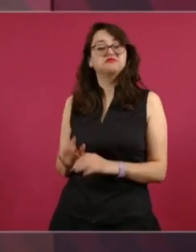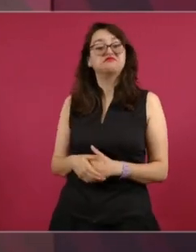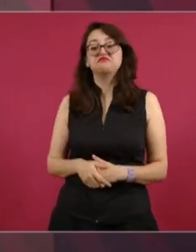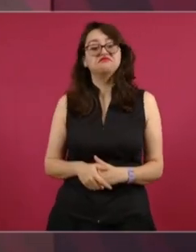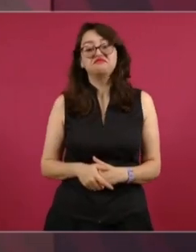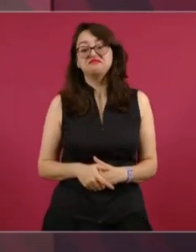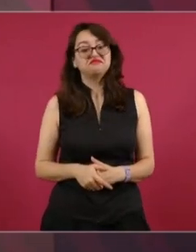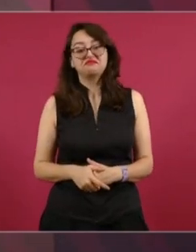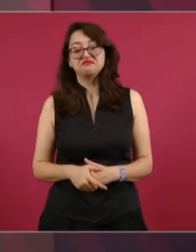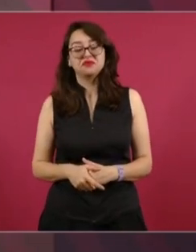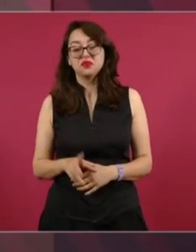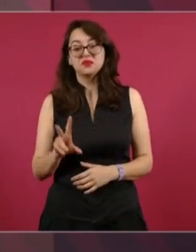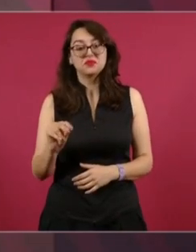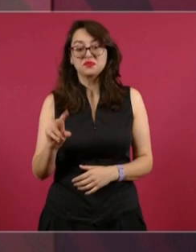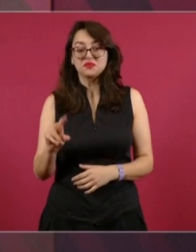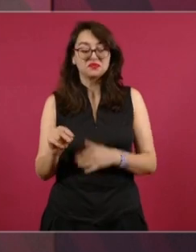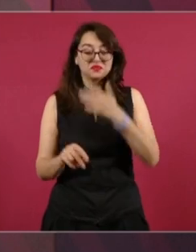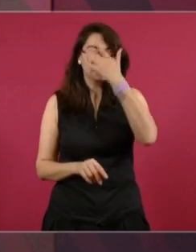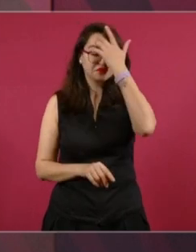pero no,